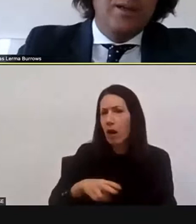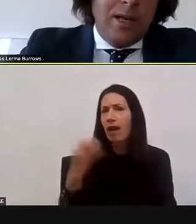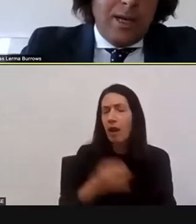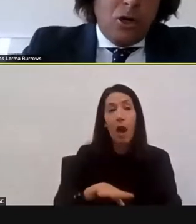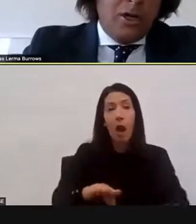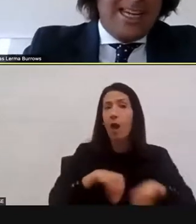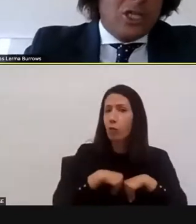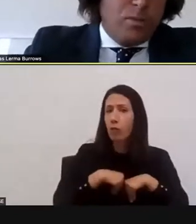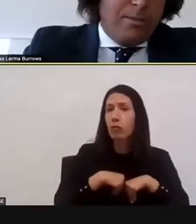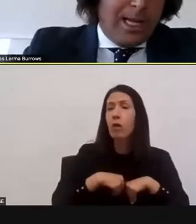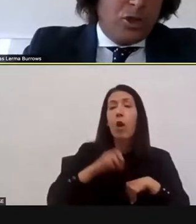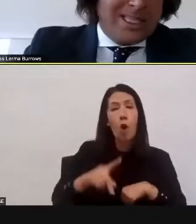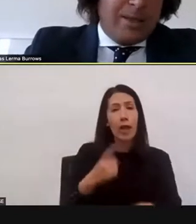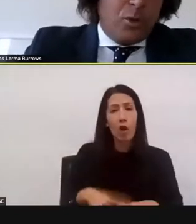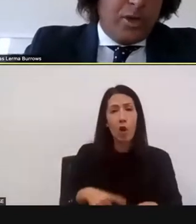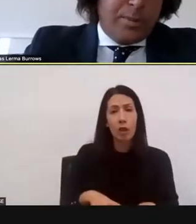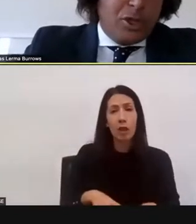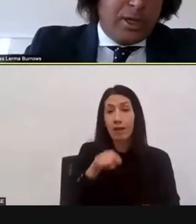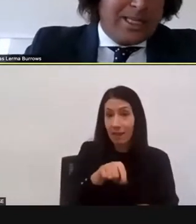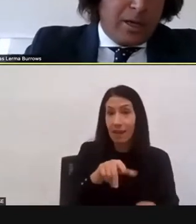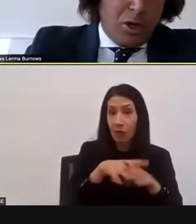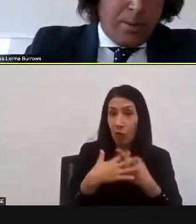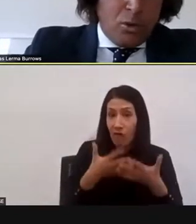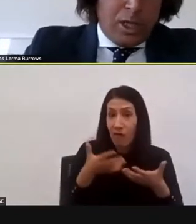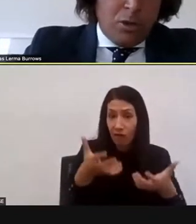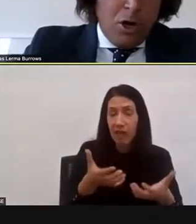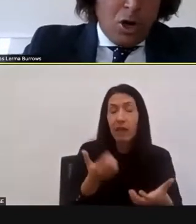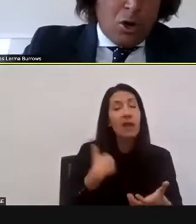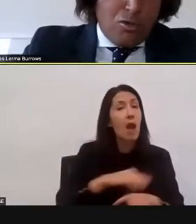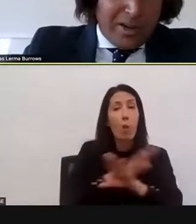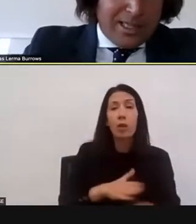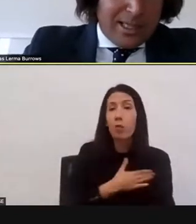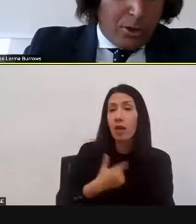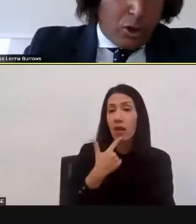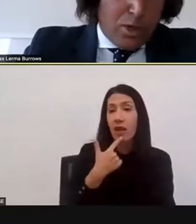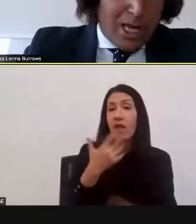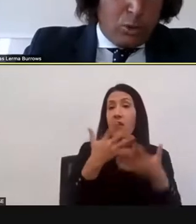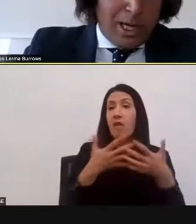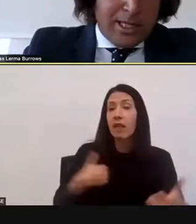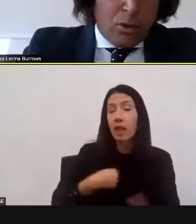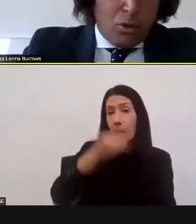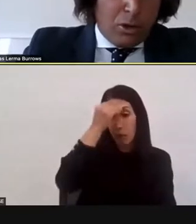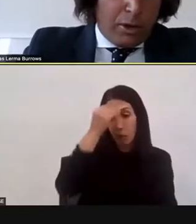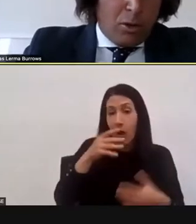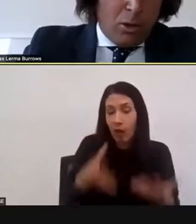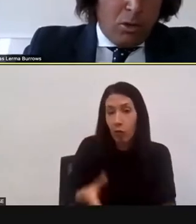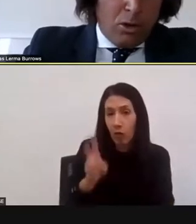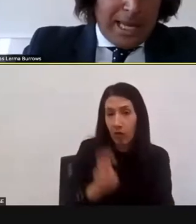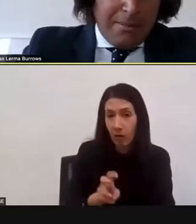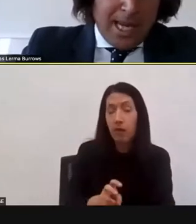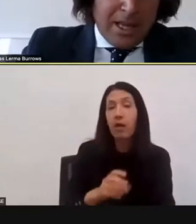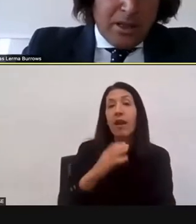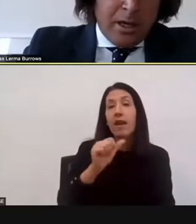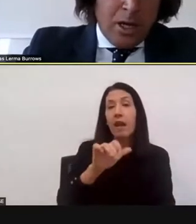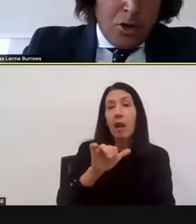asumir lo inasumible, que son este tipo de expresiones. Termino ya, por último, con una frase que creo que es muy actual, que es de Julio Cornelio Paulo, que